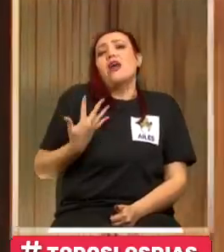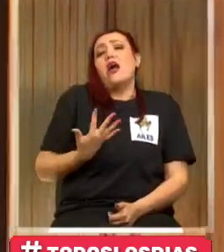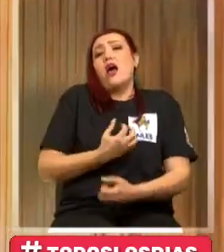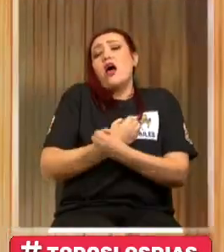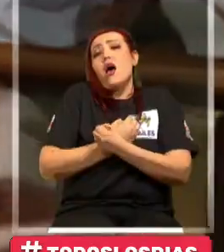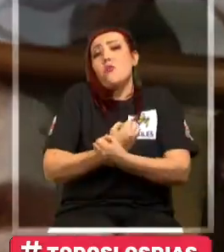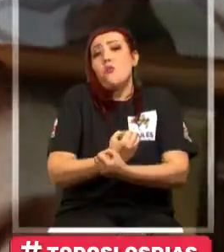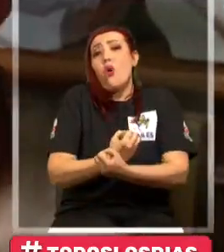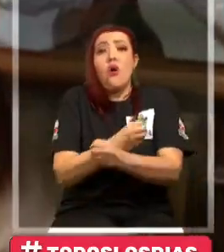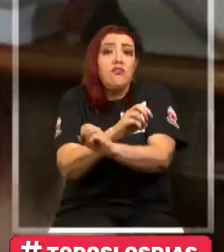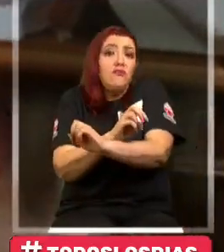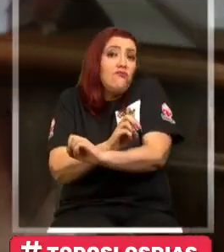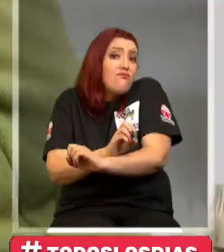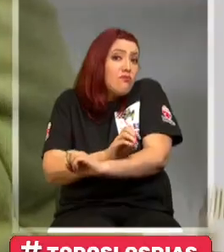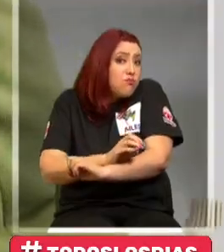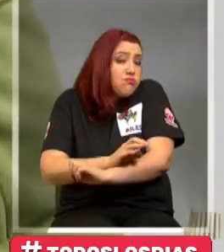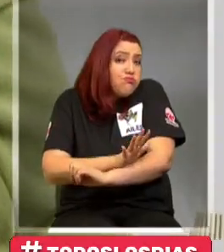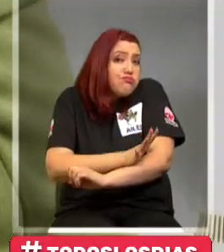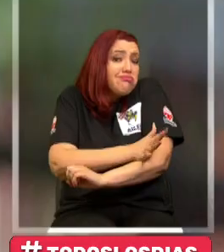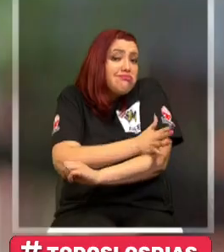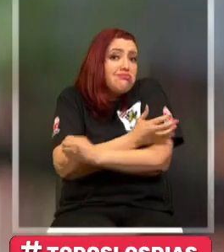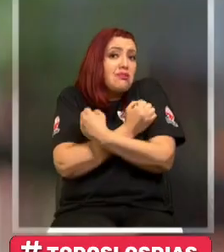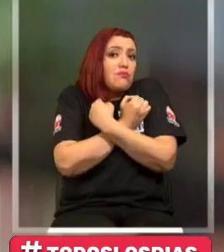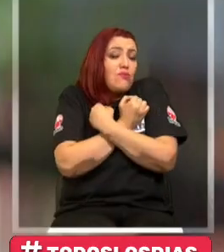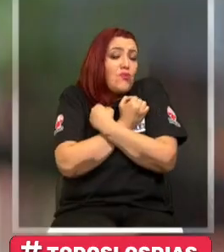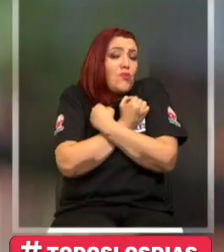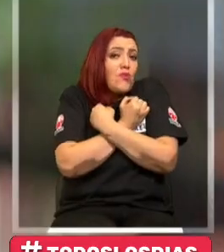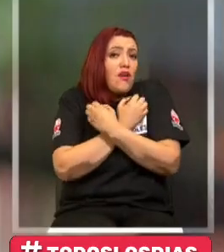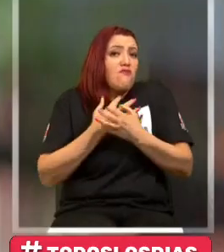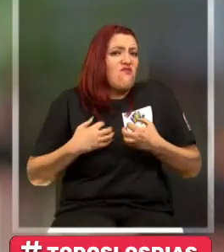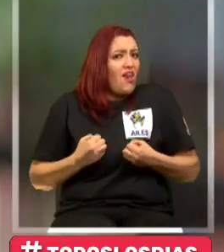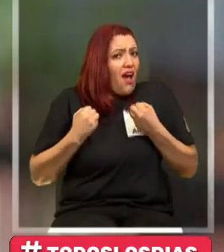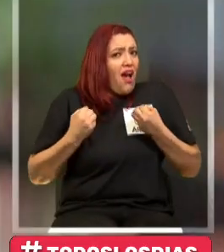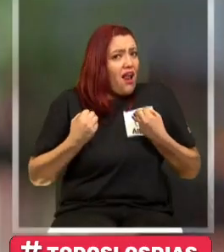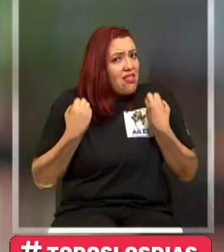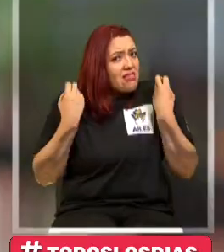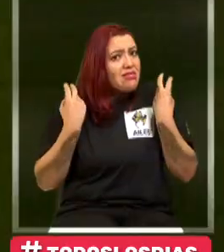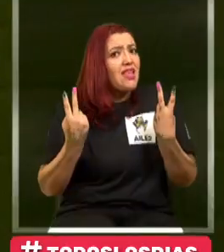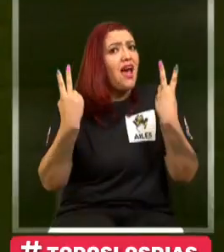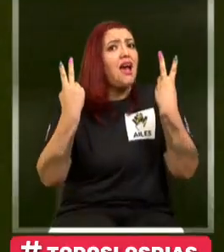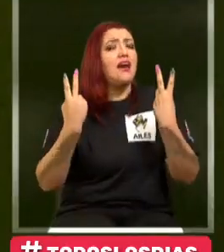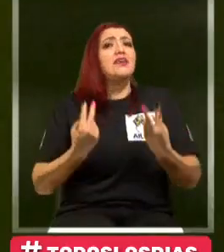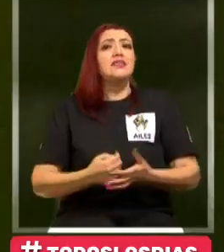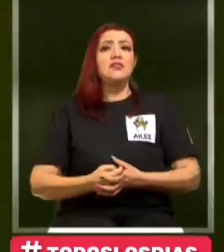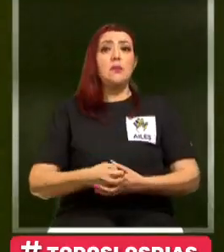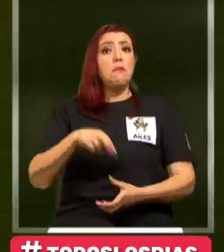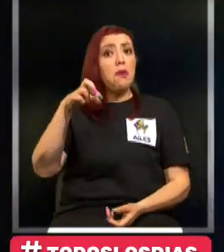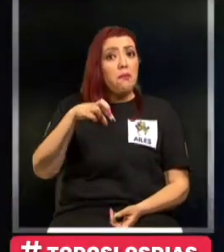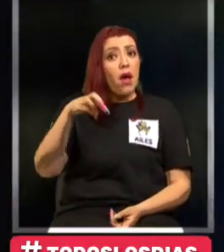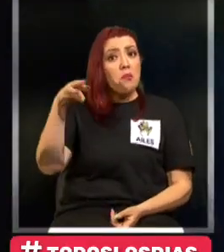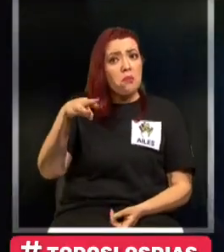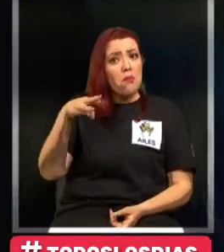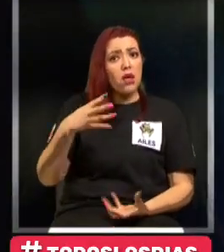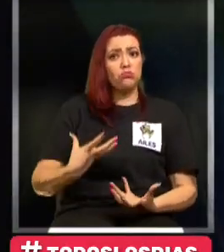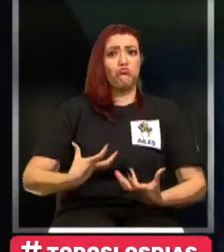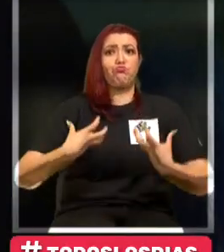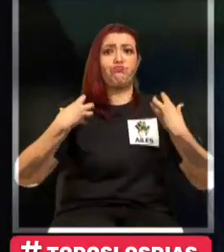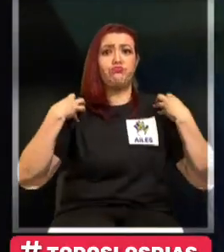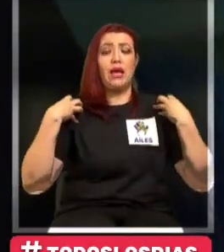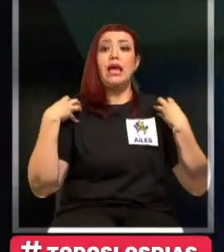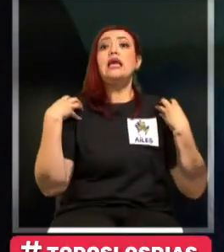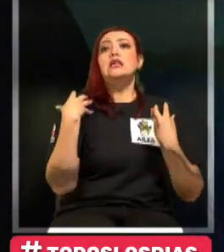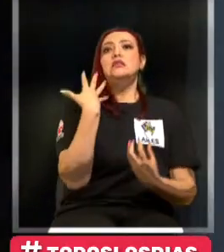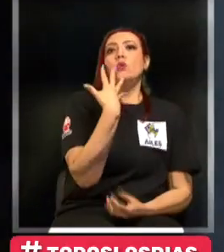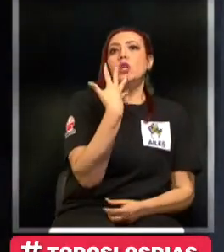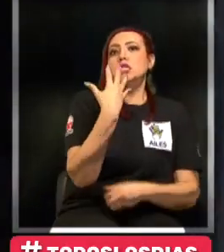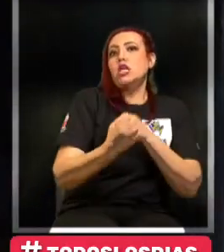de valentía. Porque había que entender esta nueva tarea que iban a ejercer mis papás por su edad. Pensábamos que a lo mejor por tener los 255